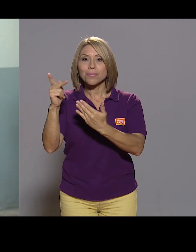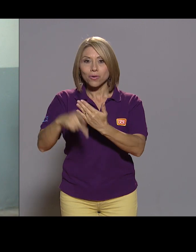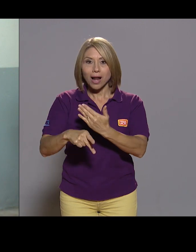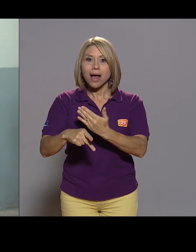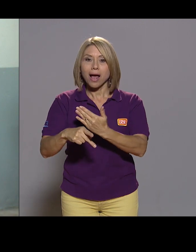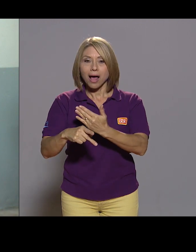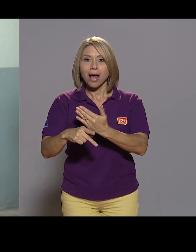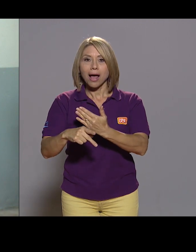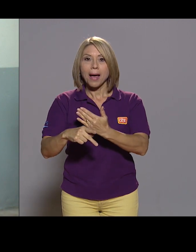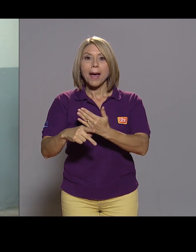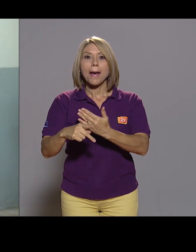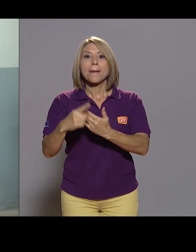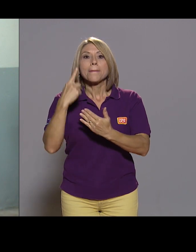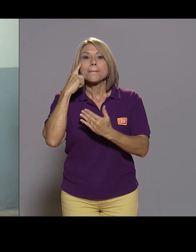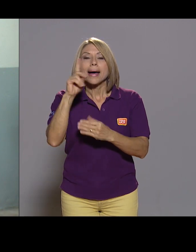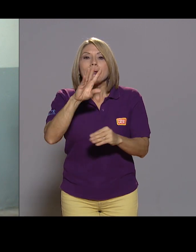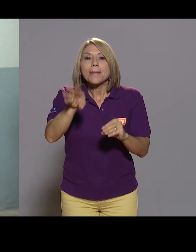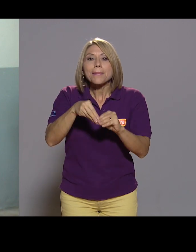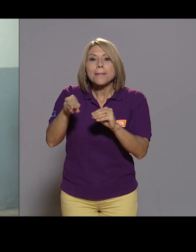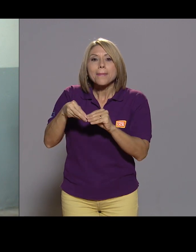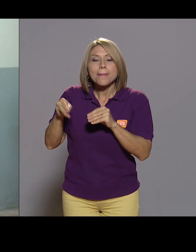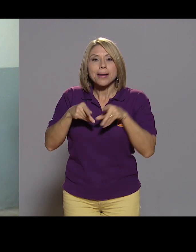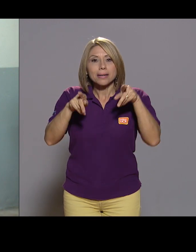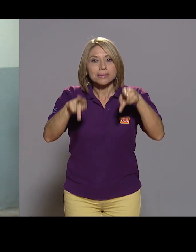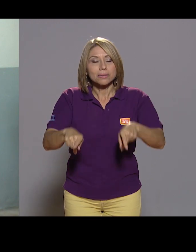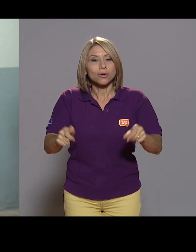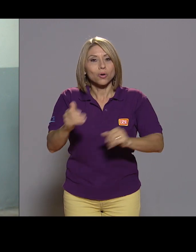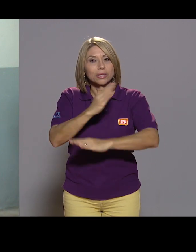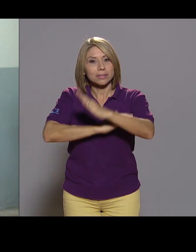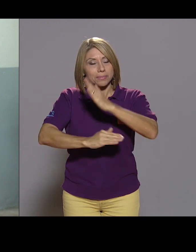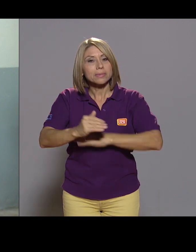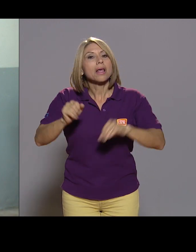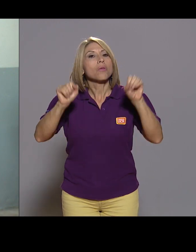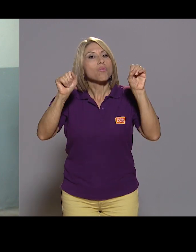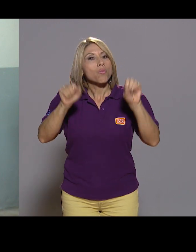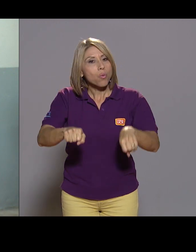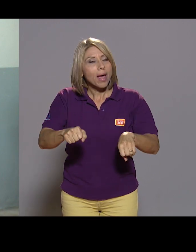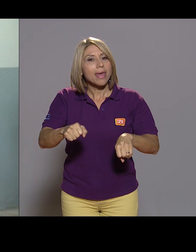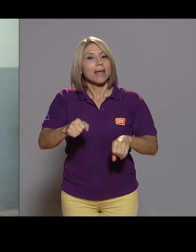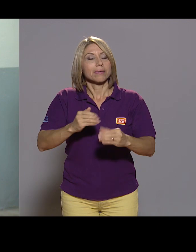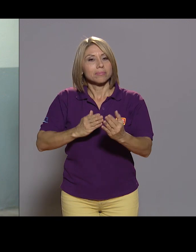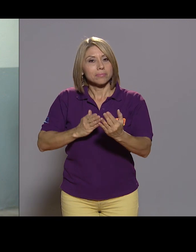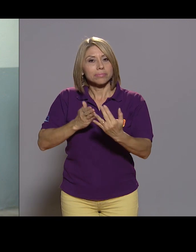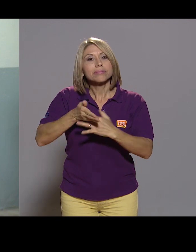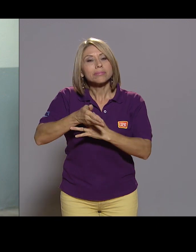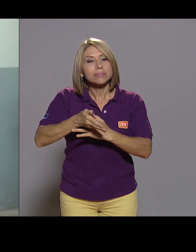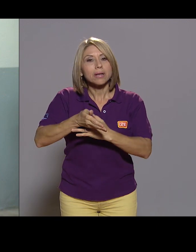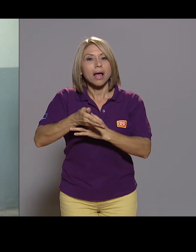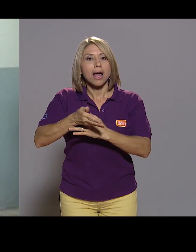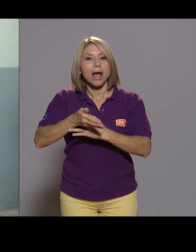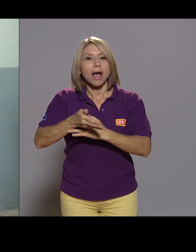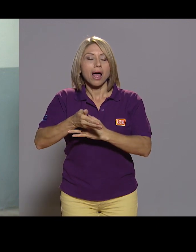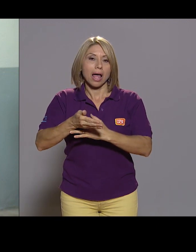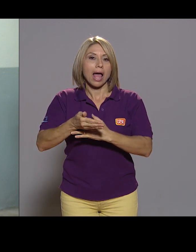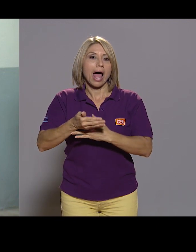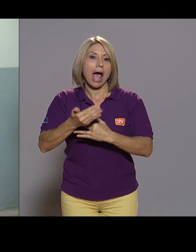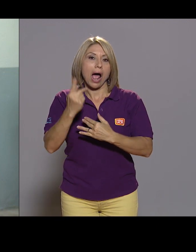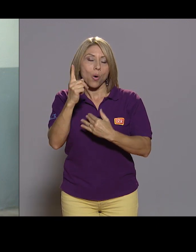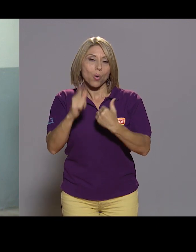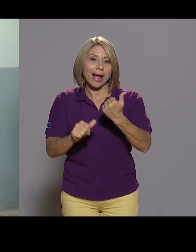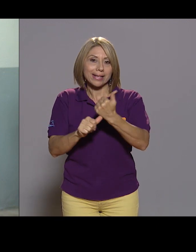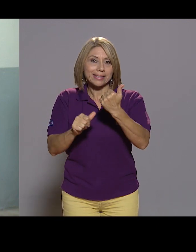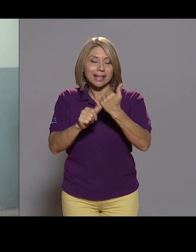programa para que más personas con discapacidad puedan tener acceso a un